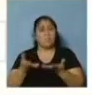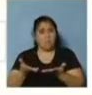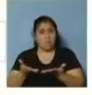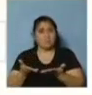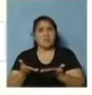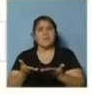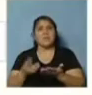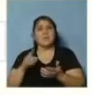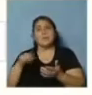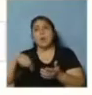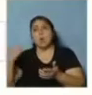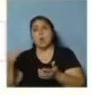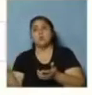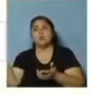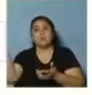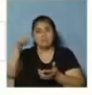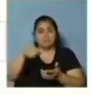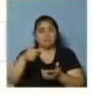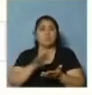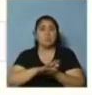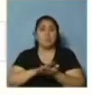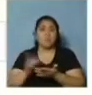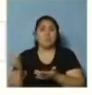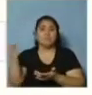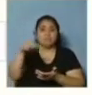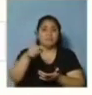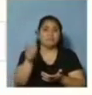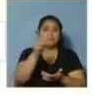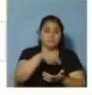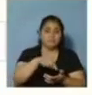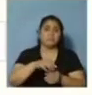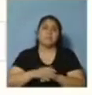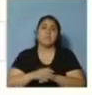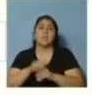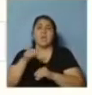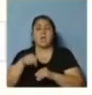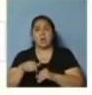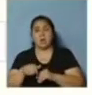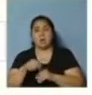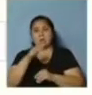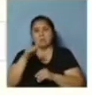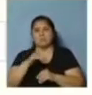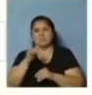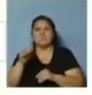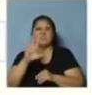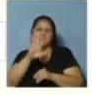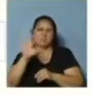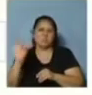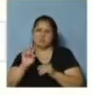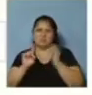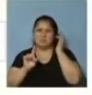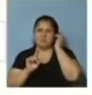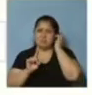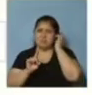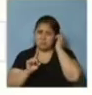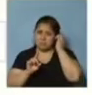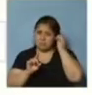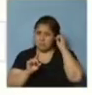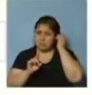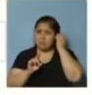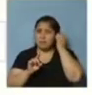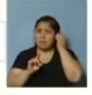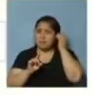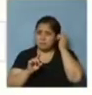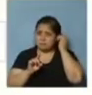internación para nuevos pacientes. El porcentaje actual no llega al 50%. ¿Cómo impacta en los niños